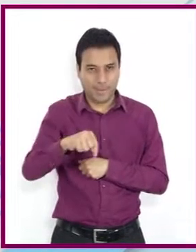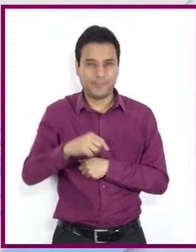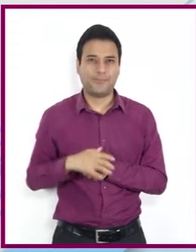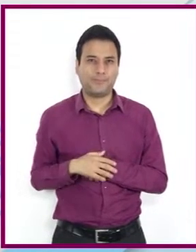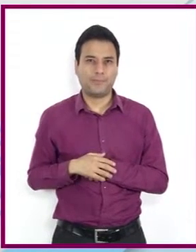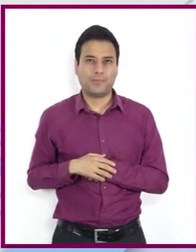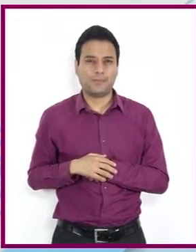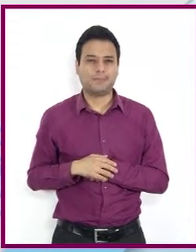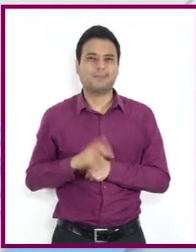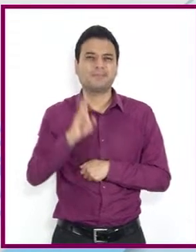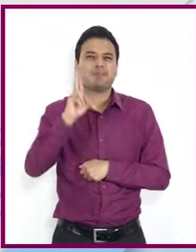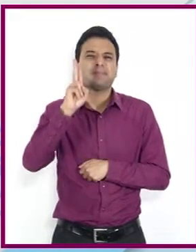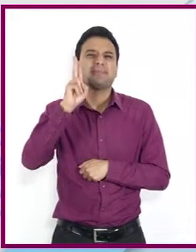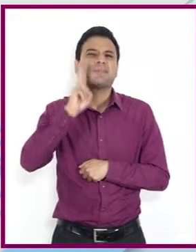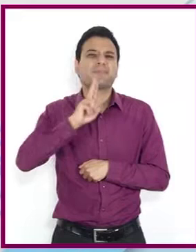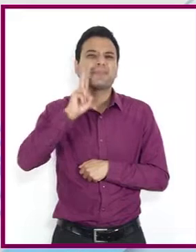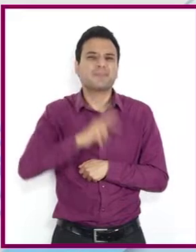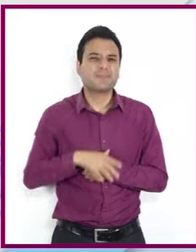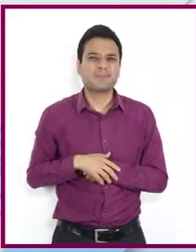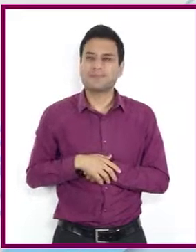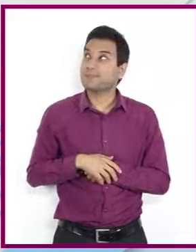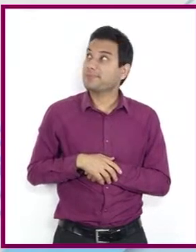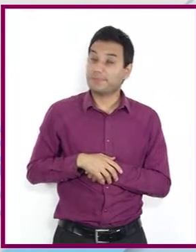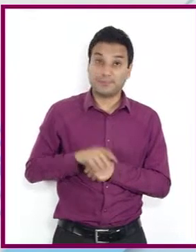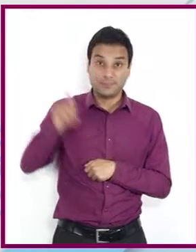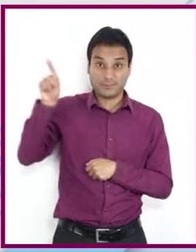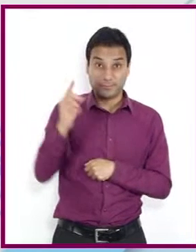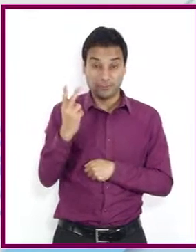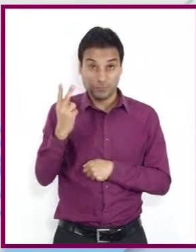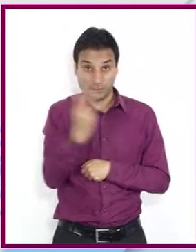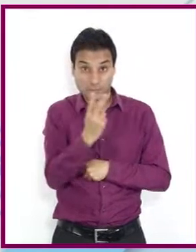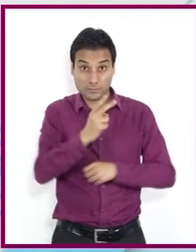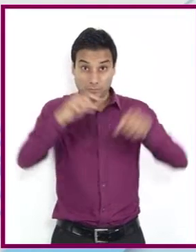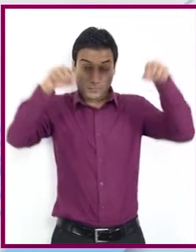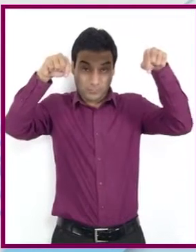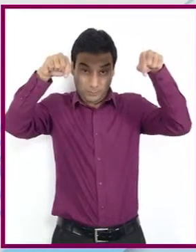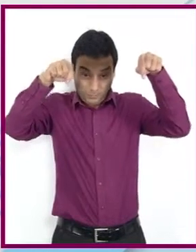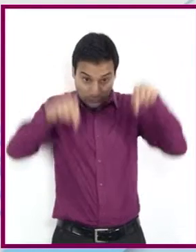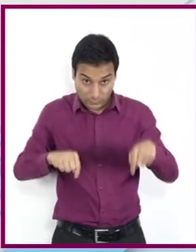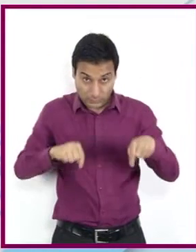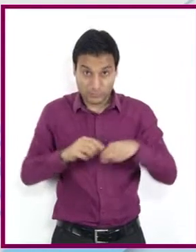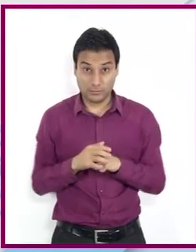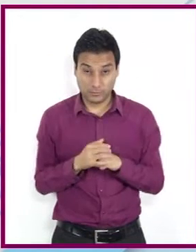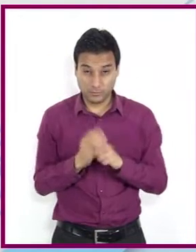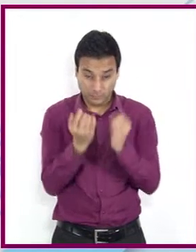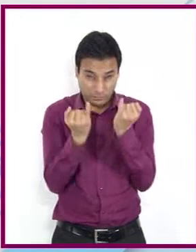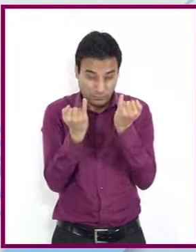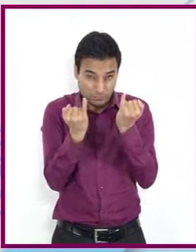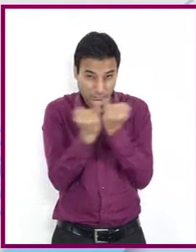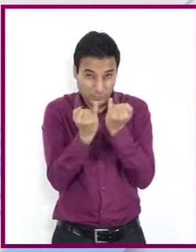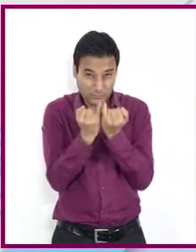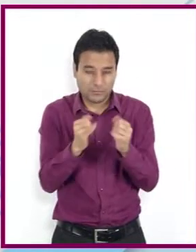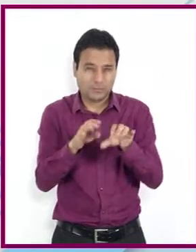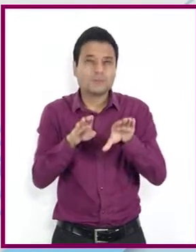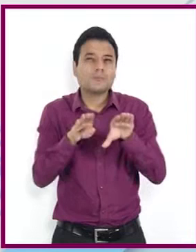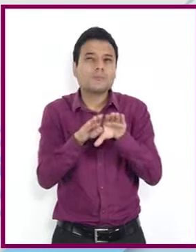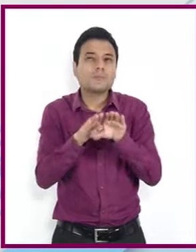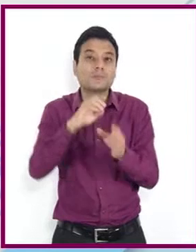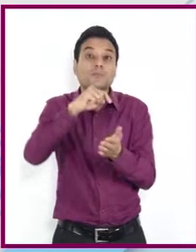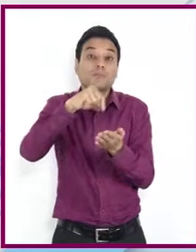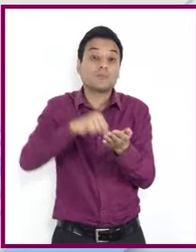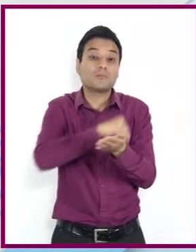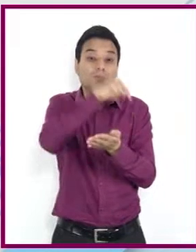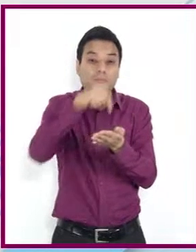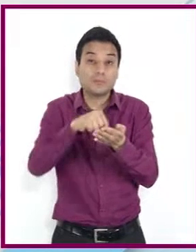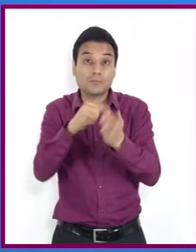para comprobar que una pluma y un martillo caen al mismo tiempo, si es que caen desde la misma altura, sería colocarlos en una habitación